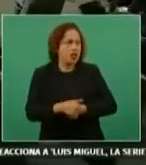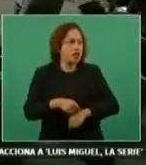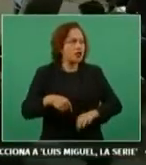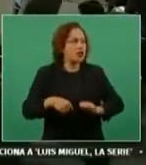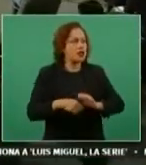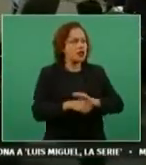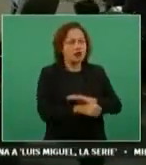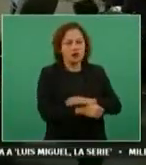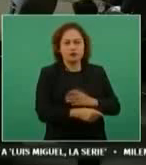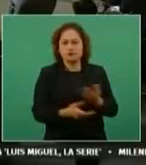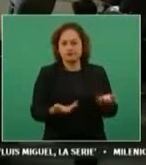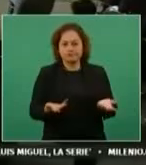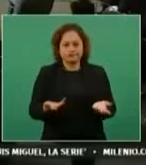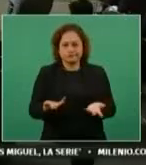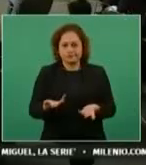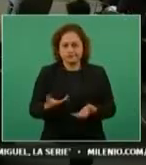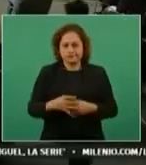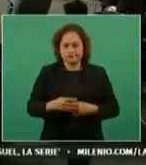componendas,